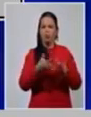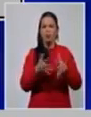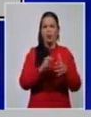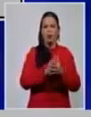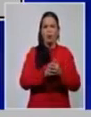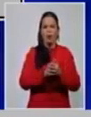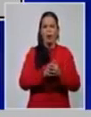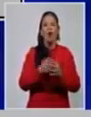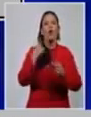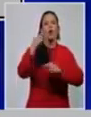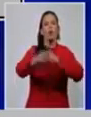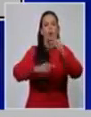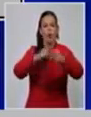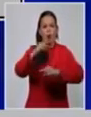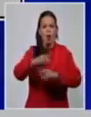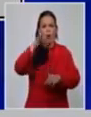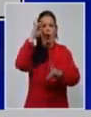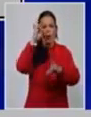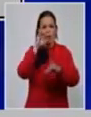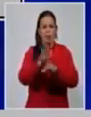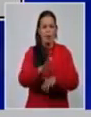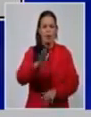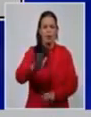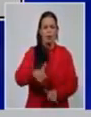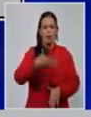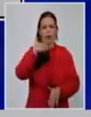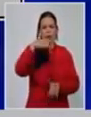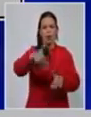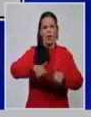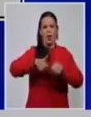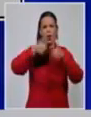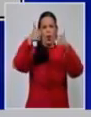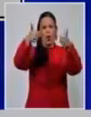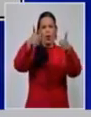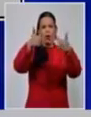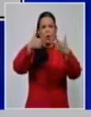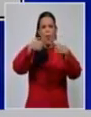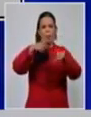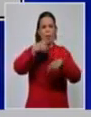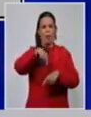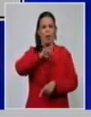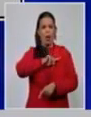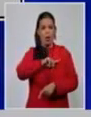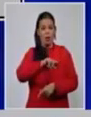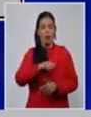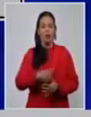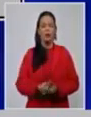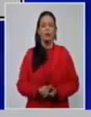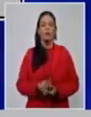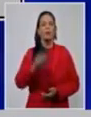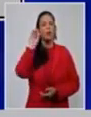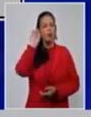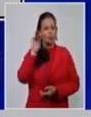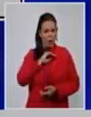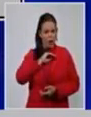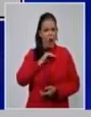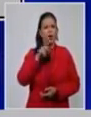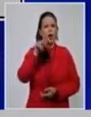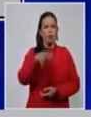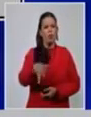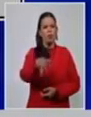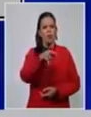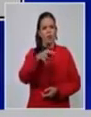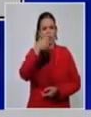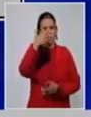se fue recuperando, y en el día de ayer, aunque tiene presencia del virus en todos sus territorios,